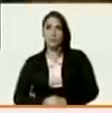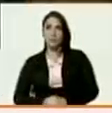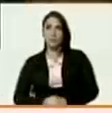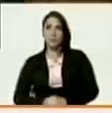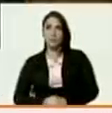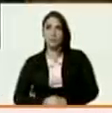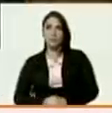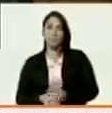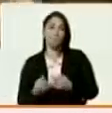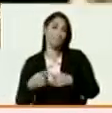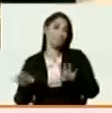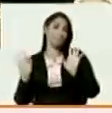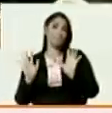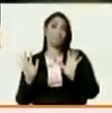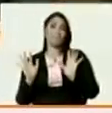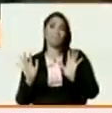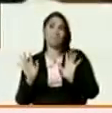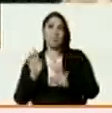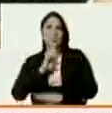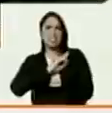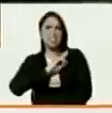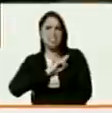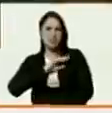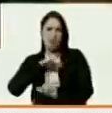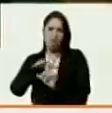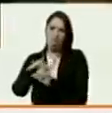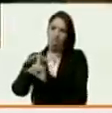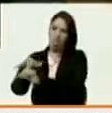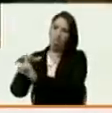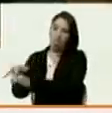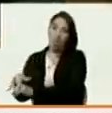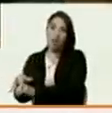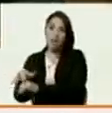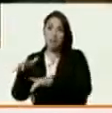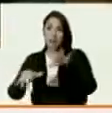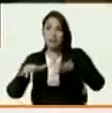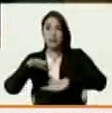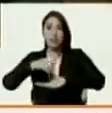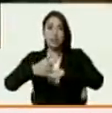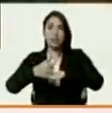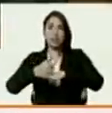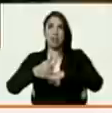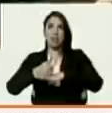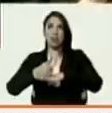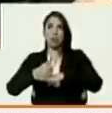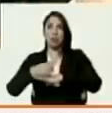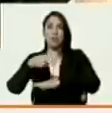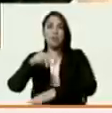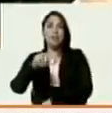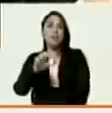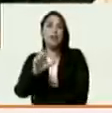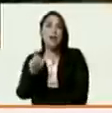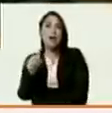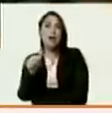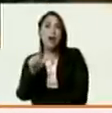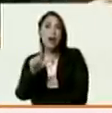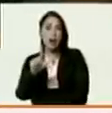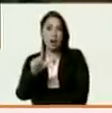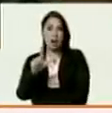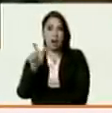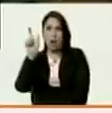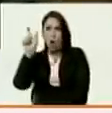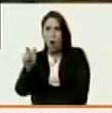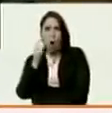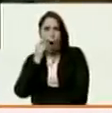Eso es otra cosa. El racismo que aplican ahí. El señor secretario Nogal, ¿qué se llama? Negal. Ese señor